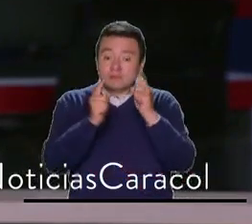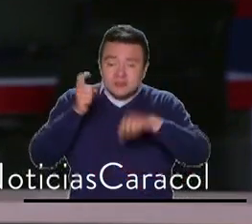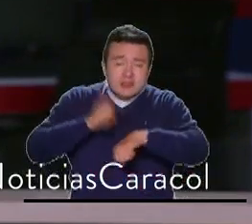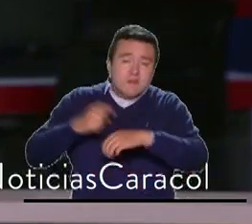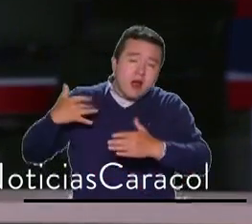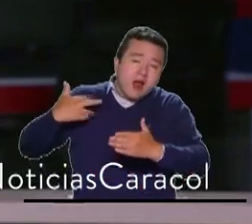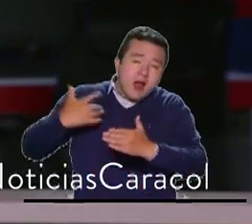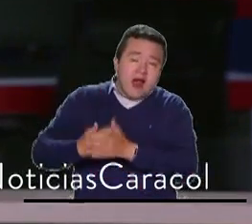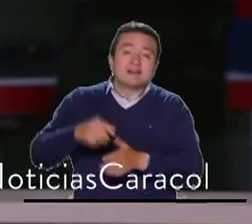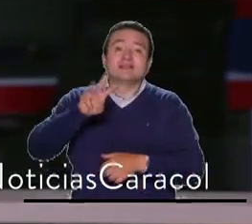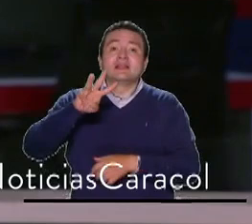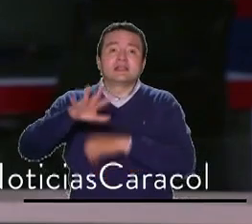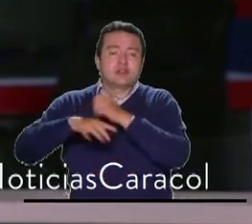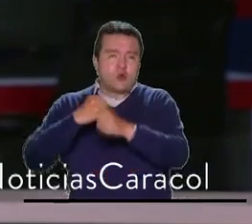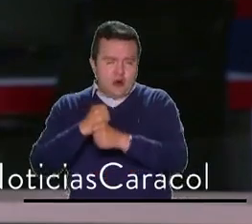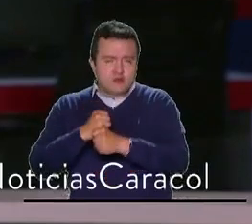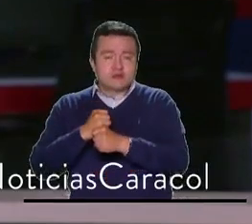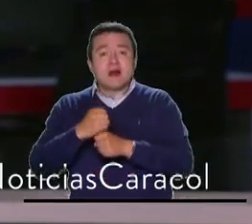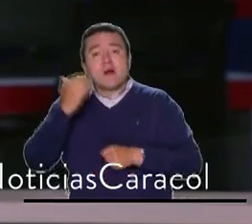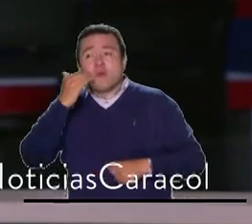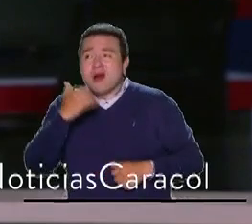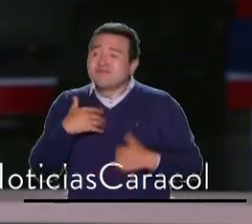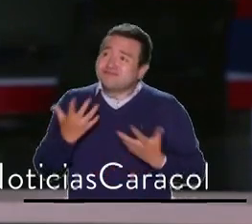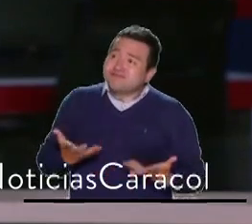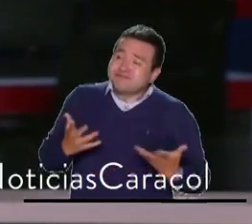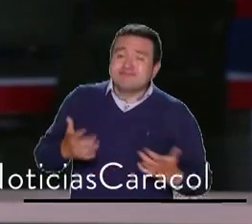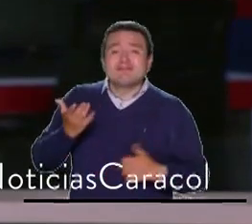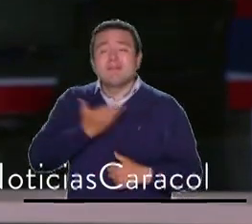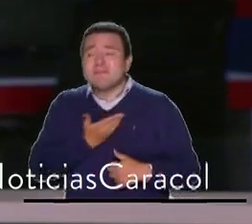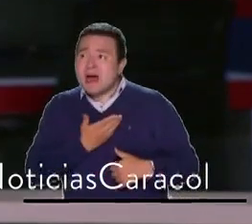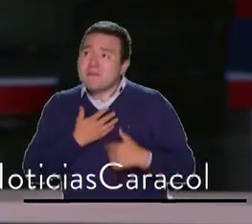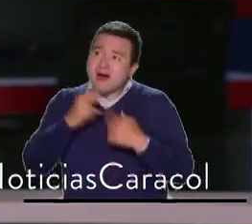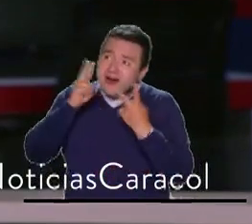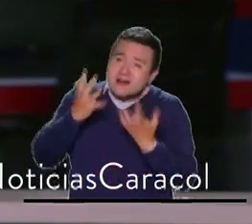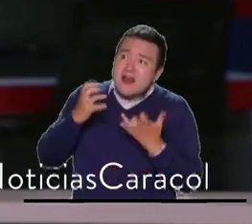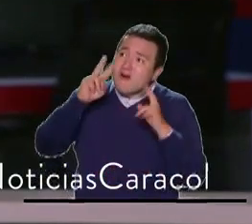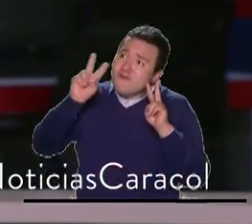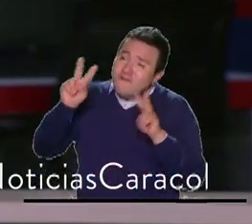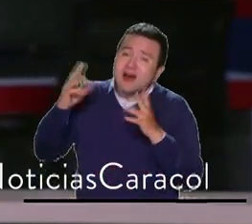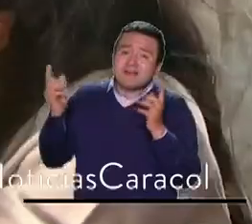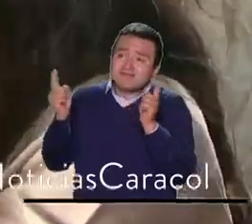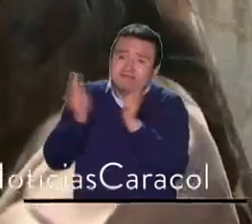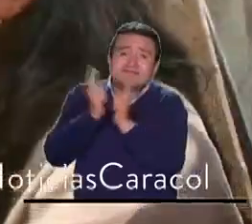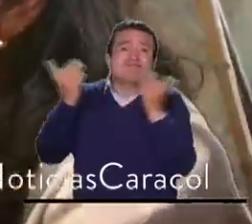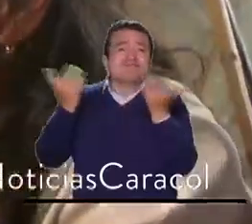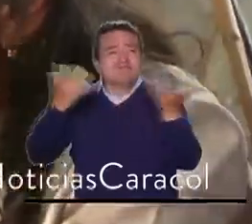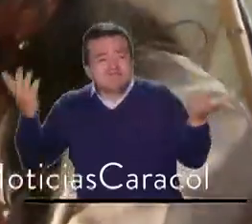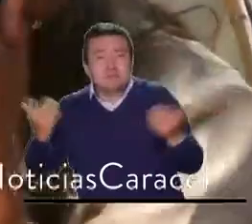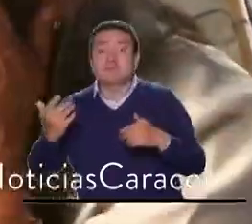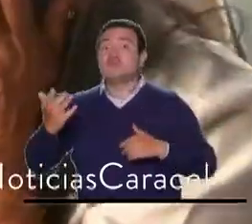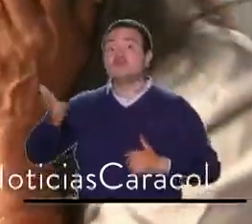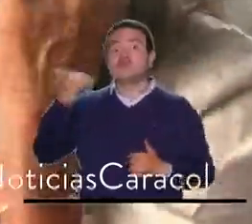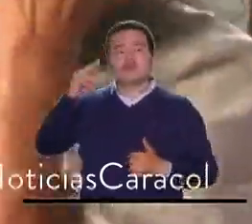redes sociales el nombre de su mamá, a quien no veía desde que tenía un año de nacida.